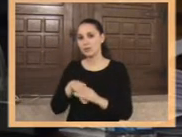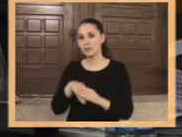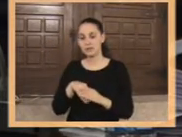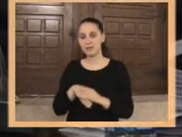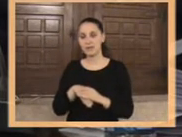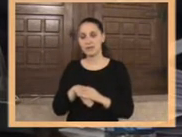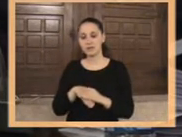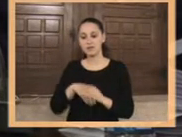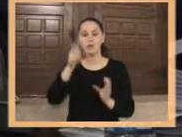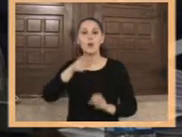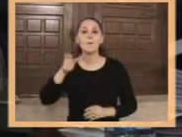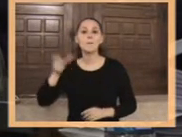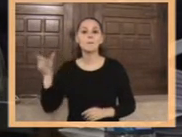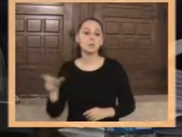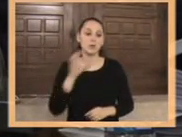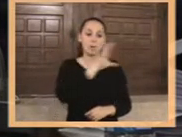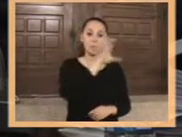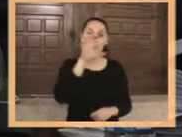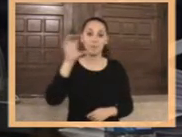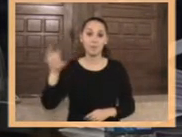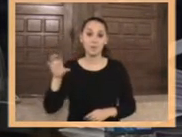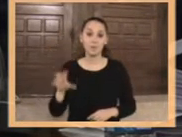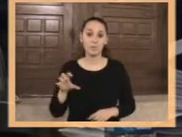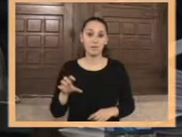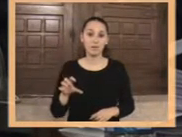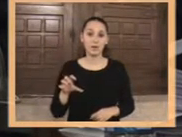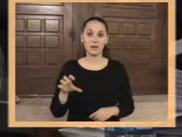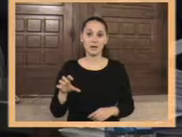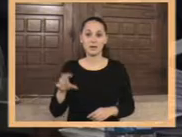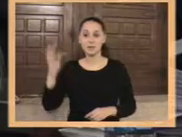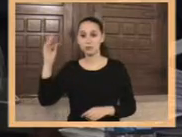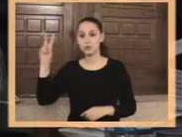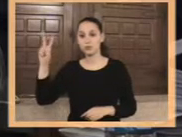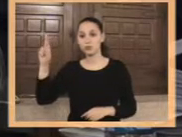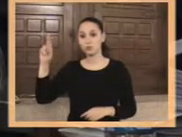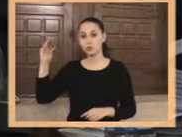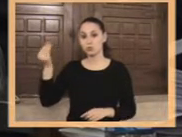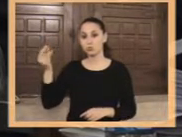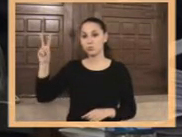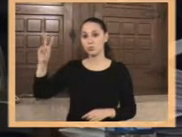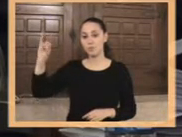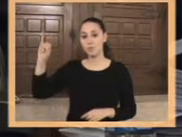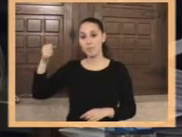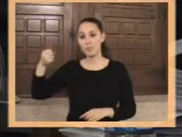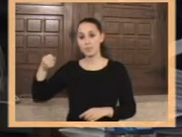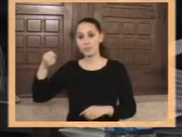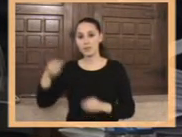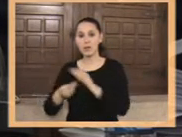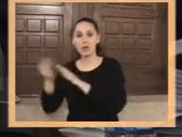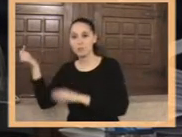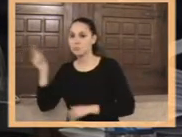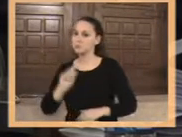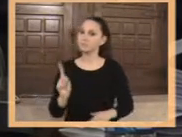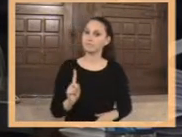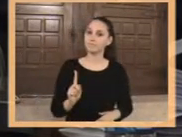reubiquen a un número equivalente de personas refugiadas sirias asentadas ya en Turquía y de otras nacionalidades económicas y políticas a favor del Estado